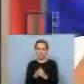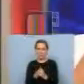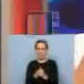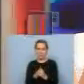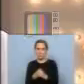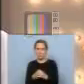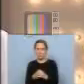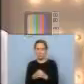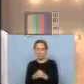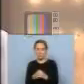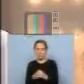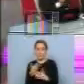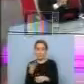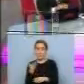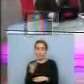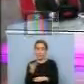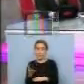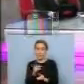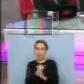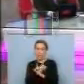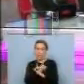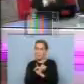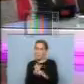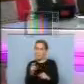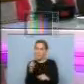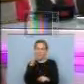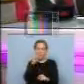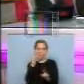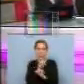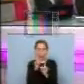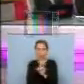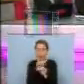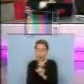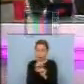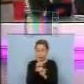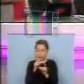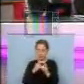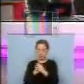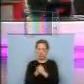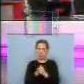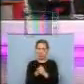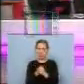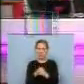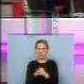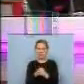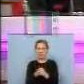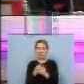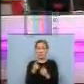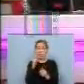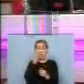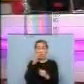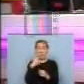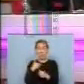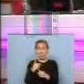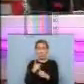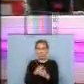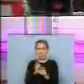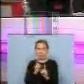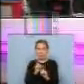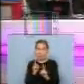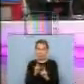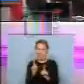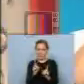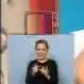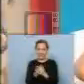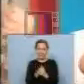voy a besar. Me estaba mirando con deseo. ¿Por qué vino esto? A ver, ¿por qué de canto? Uno para mí. Explícamelo, ¿qué pasó? Ay, no sé,